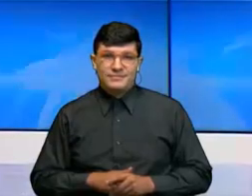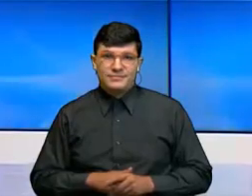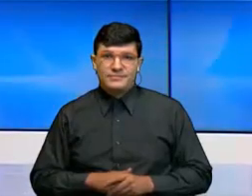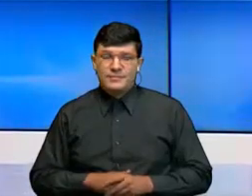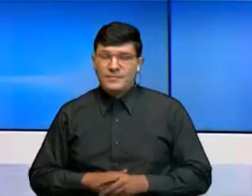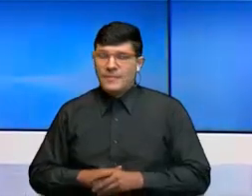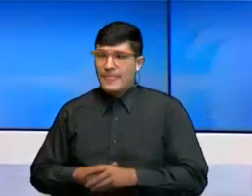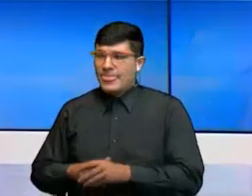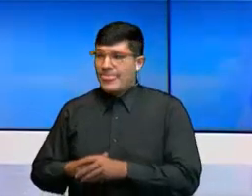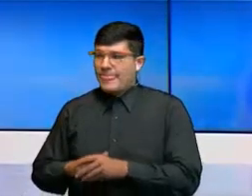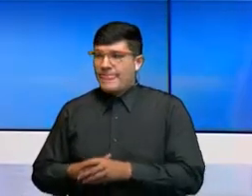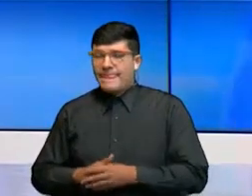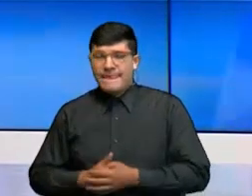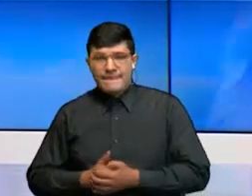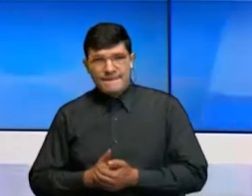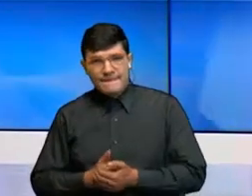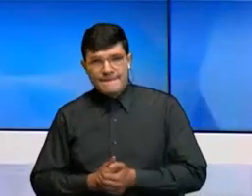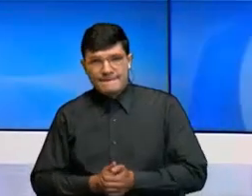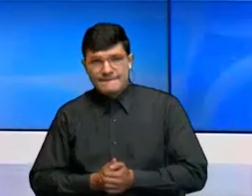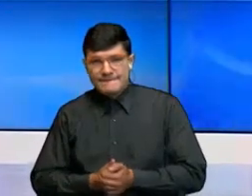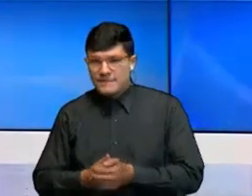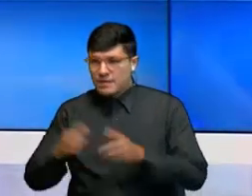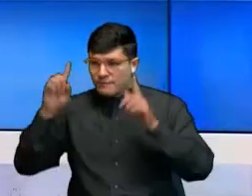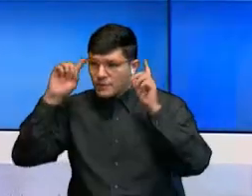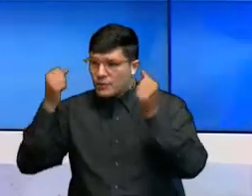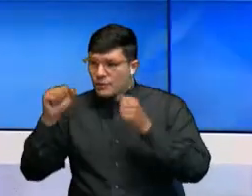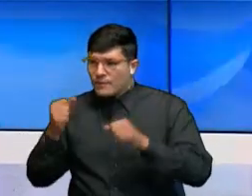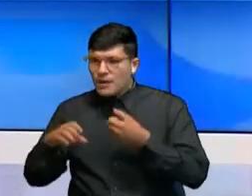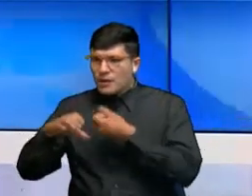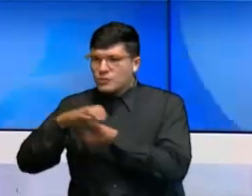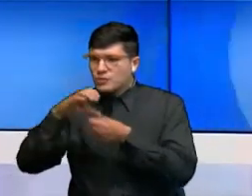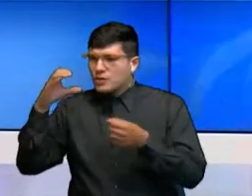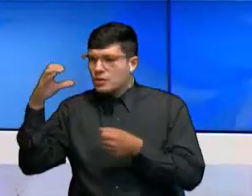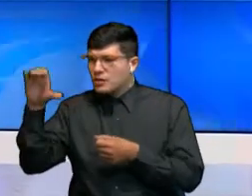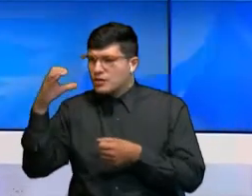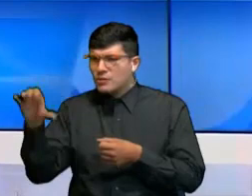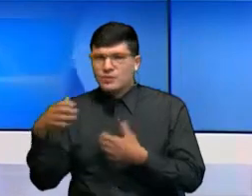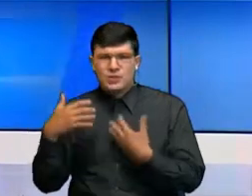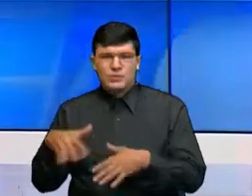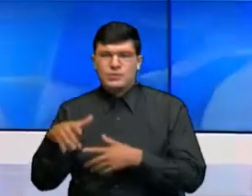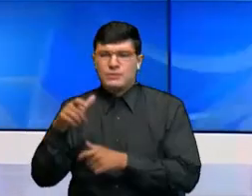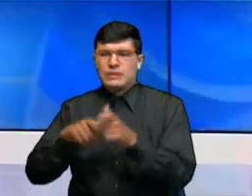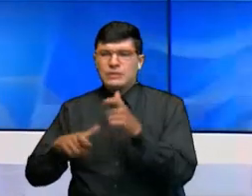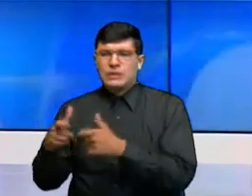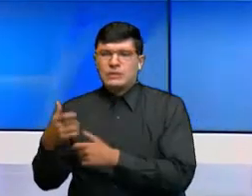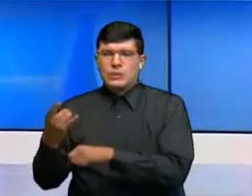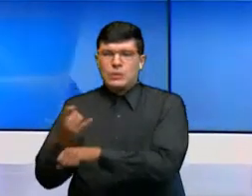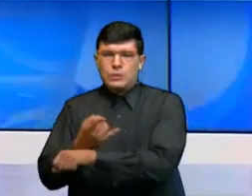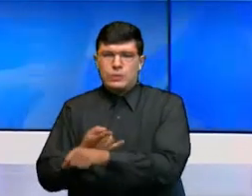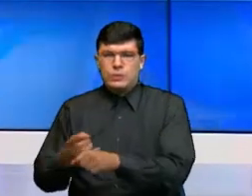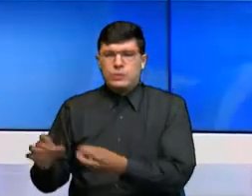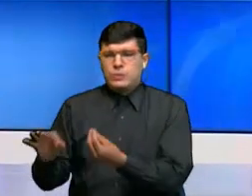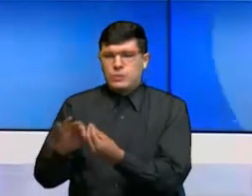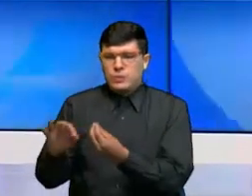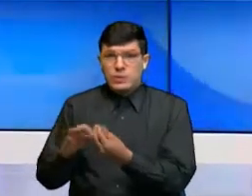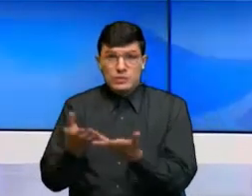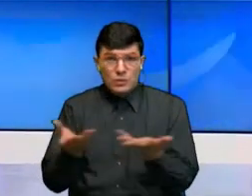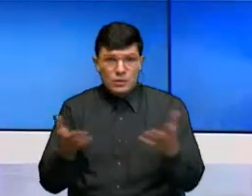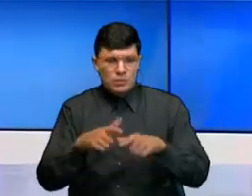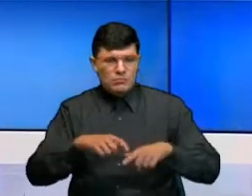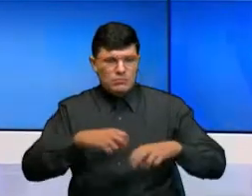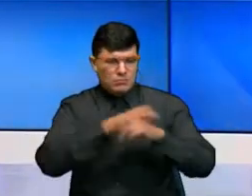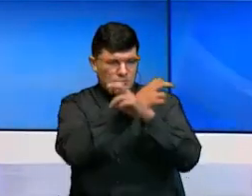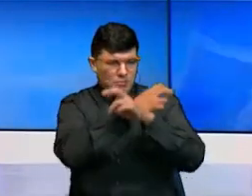y muy preocupado se encuentra en habitantes de la ciudad de cúcuta ante el aumento de los consumidores de sustancias psicoactivas en parques y calles céntricas